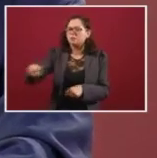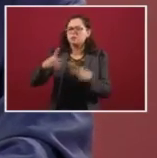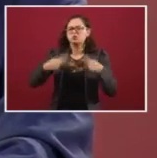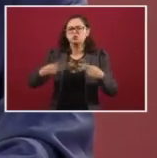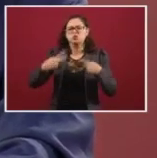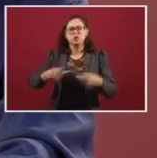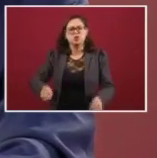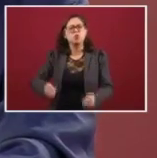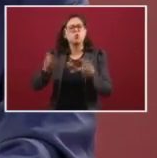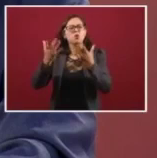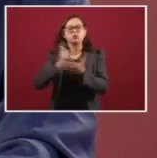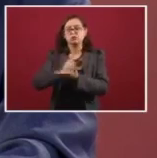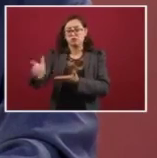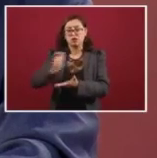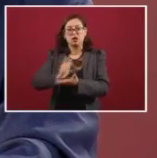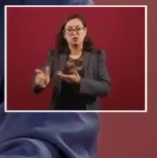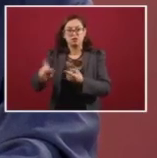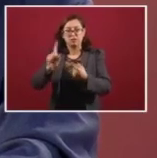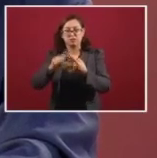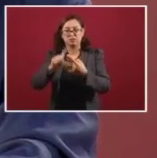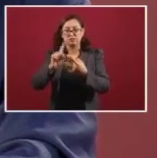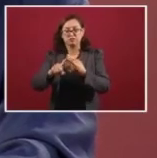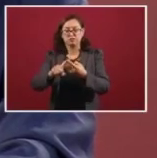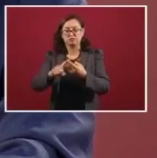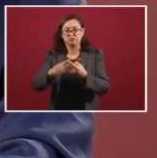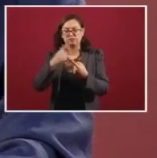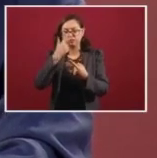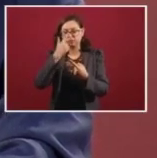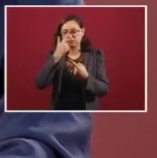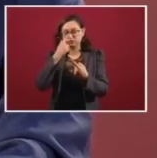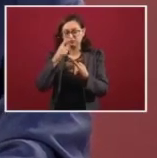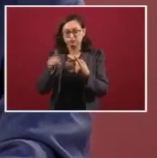¿Sí? Ese es indicador. O sea, ¿cómo está el ingreso?